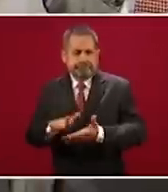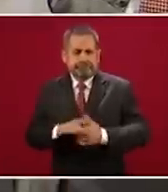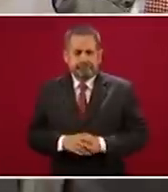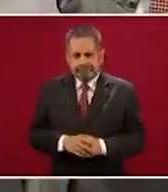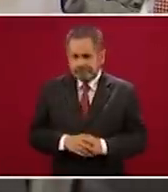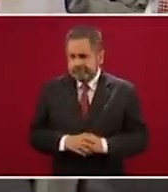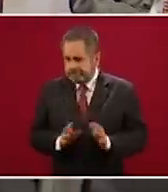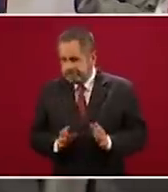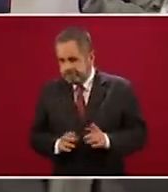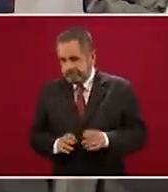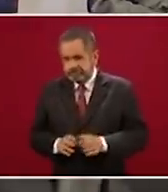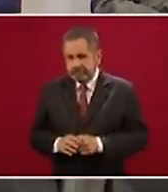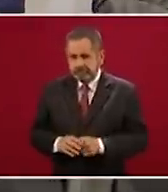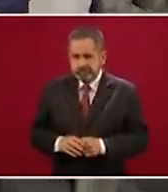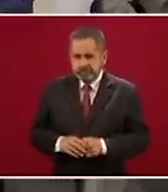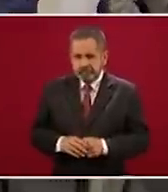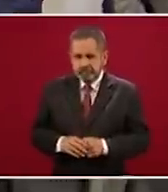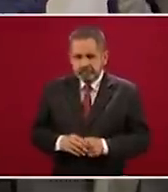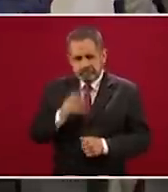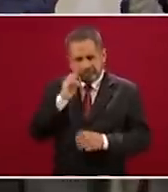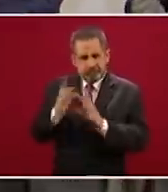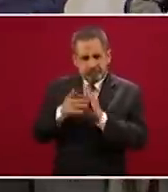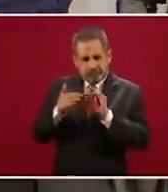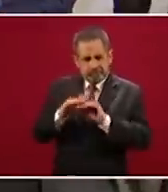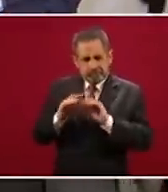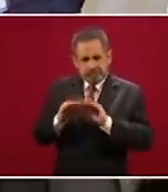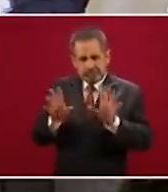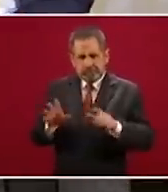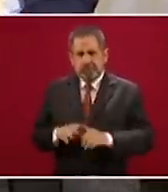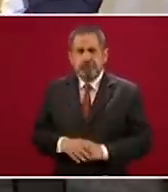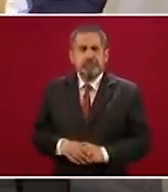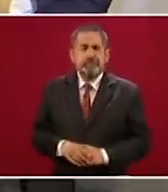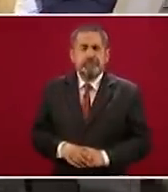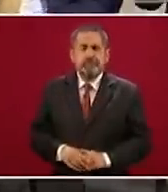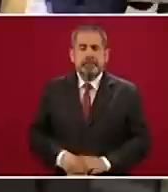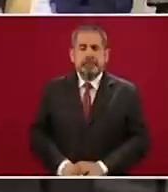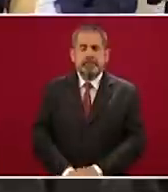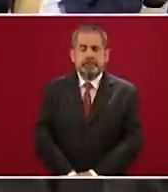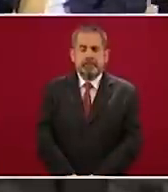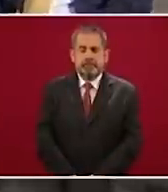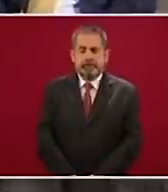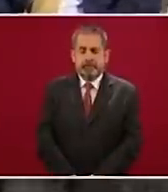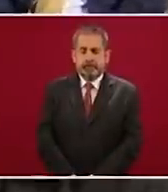si quieras que se especifique más.